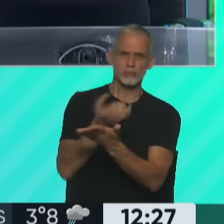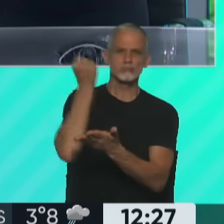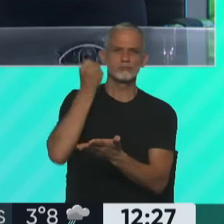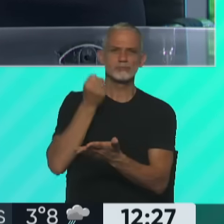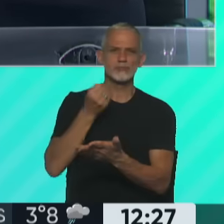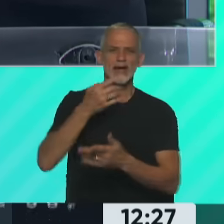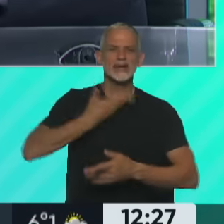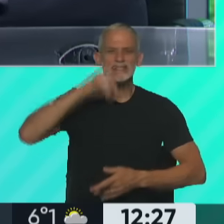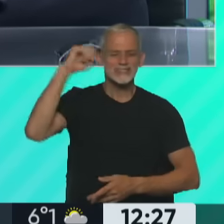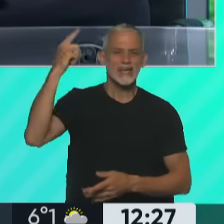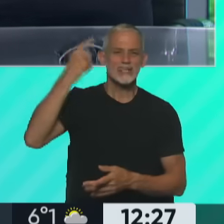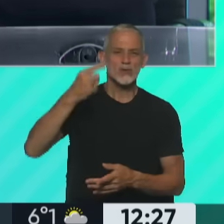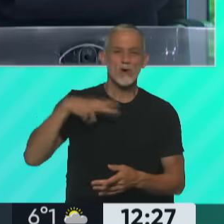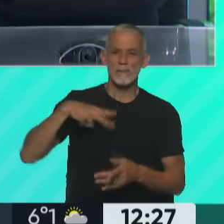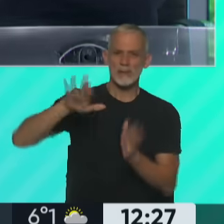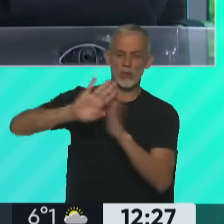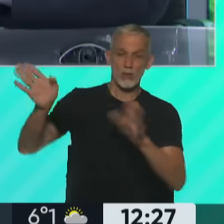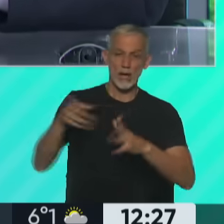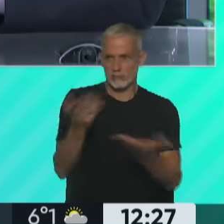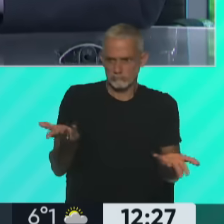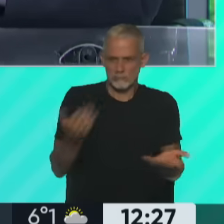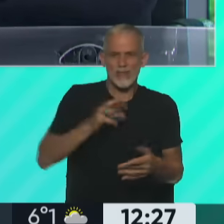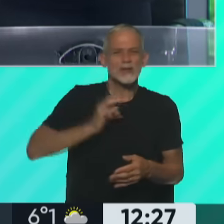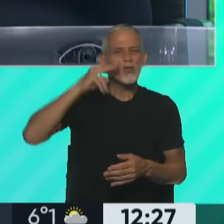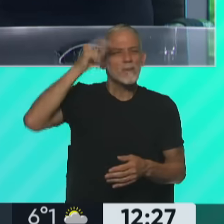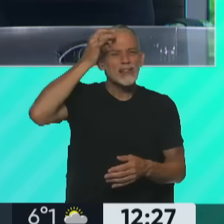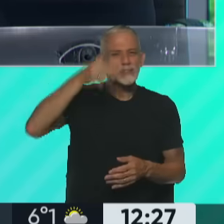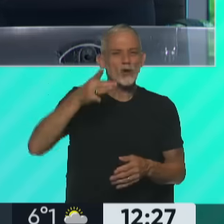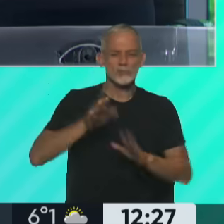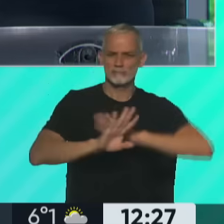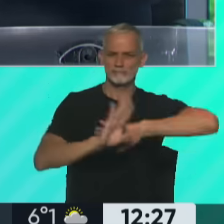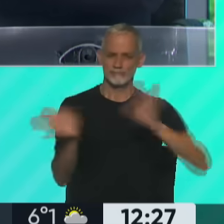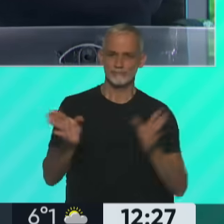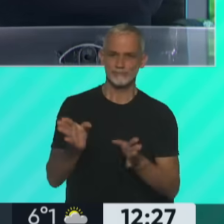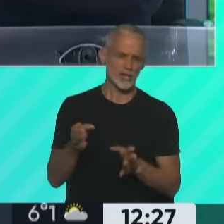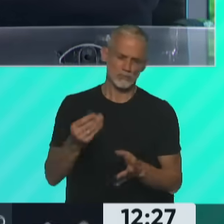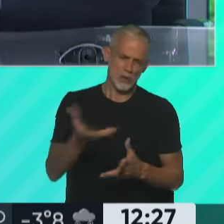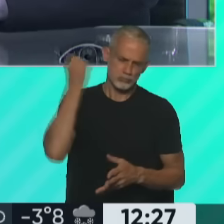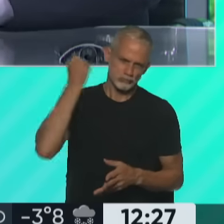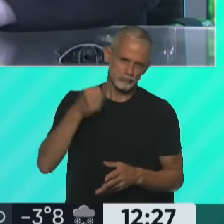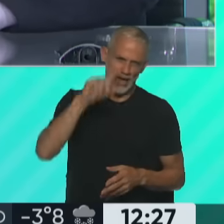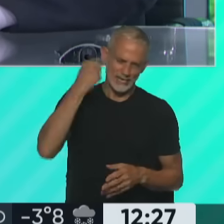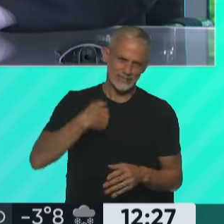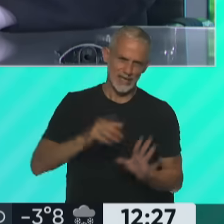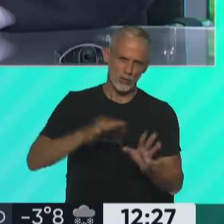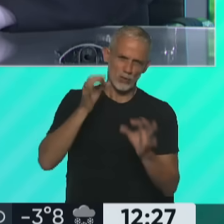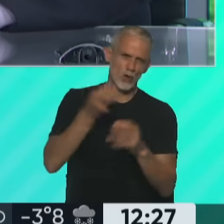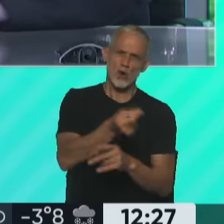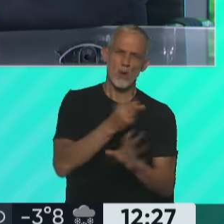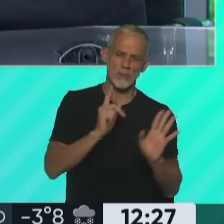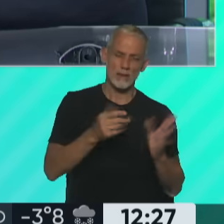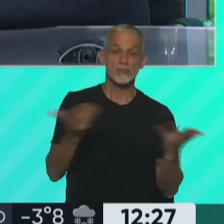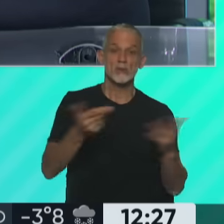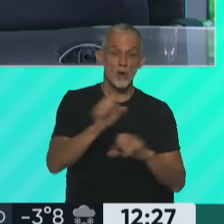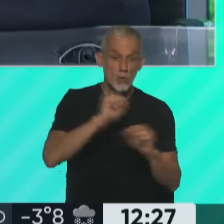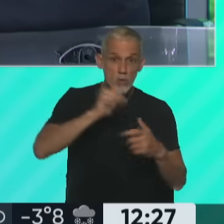fue lo que provocó la decisión del gobierno en ese momento, año 2012, de restatizarla, y a partir de ahí el boom que